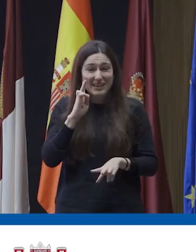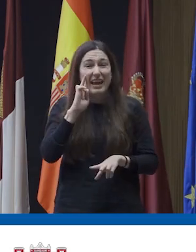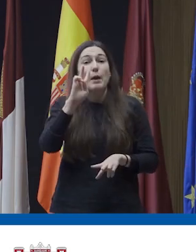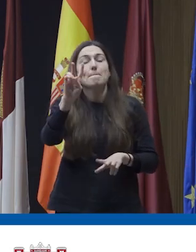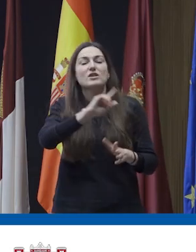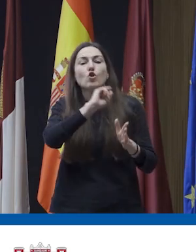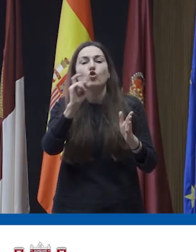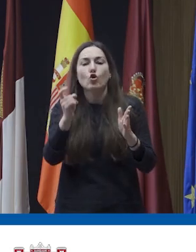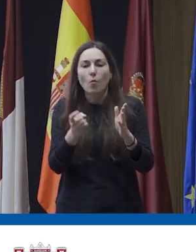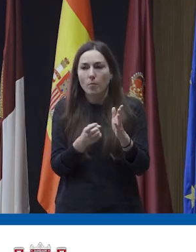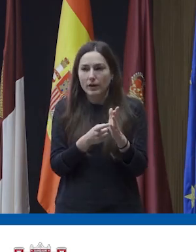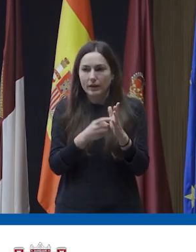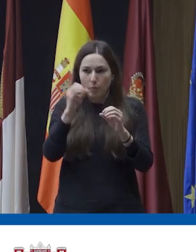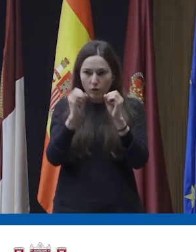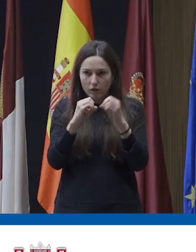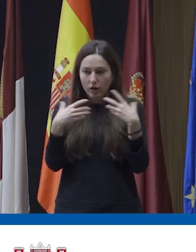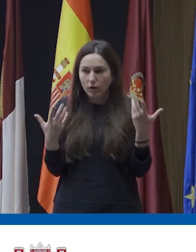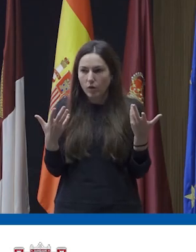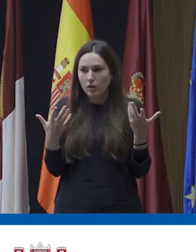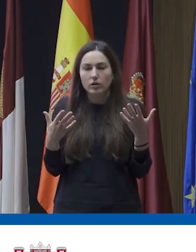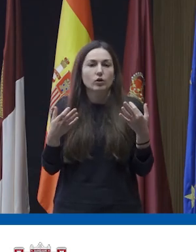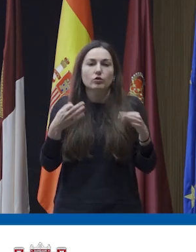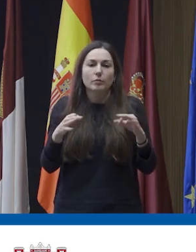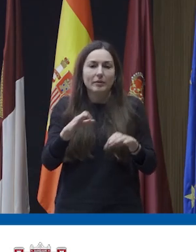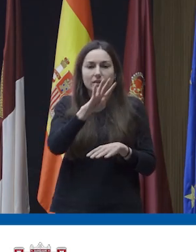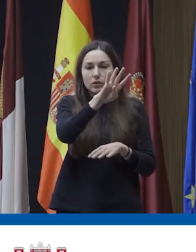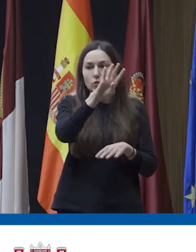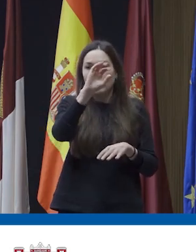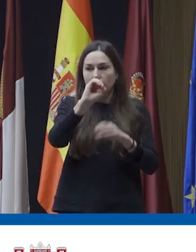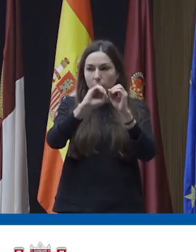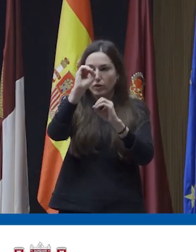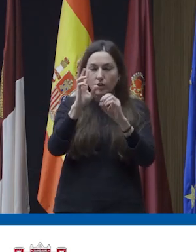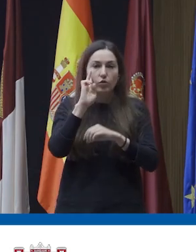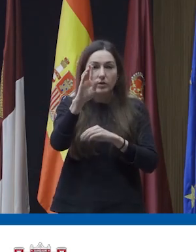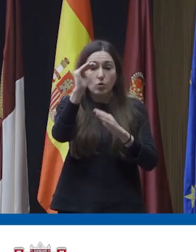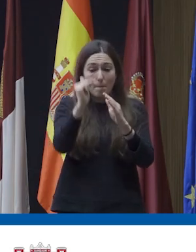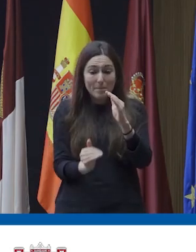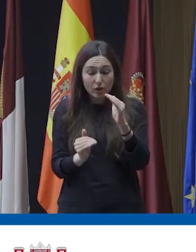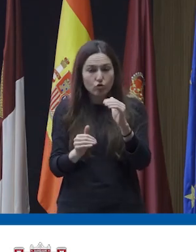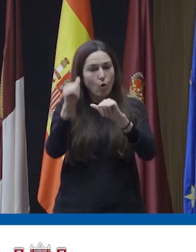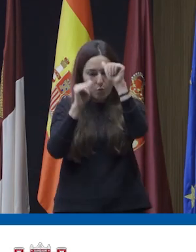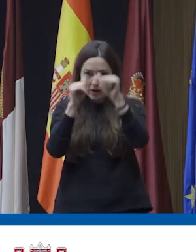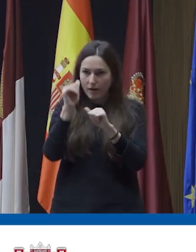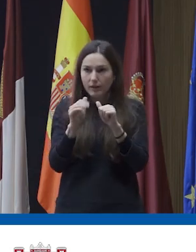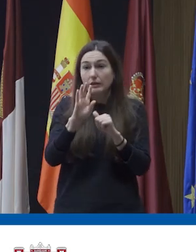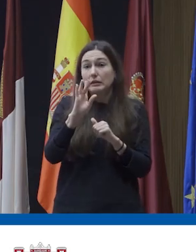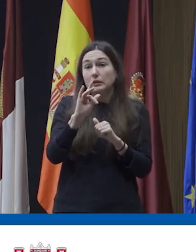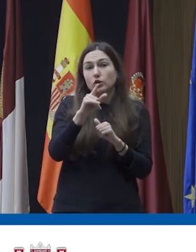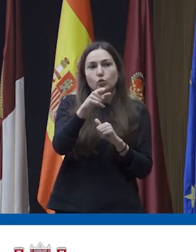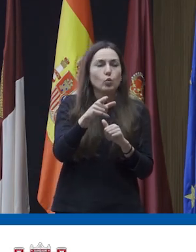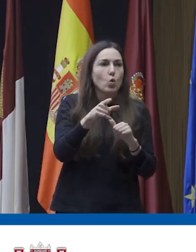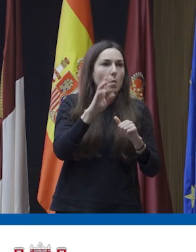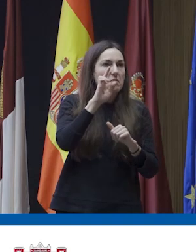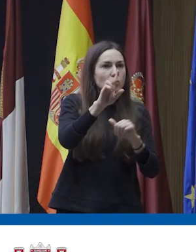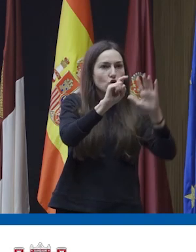global. Ya te digo, normalmente si estás menos del 40% de visión, operarte de catarata. Si tienes una visión entre el 60 y